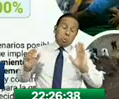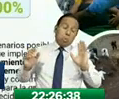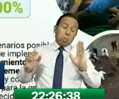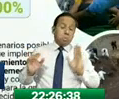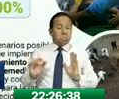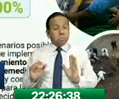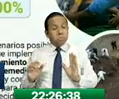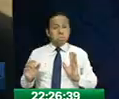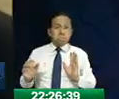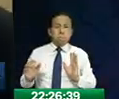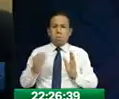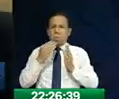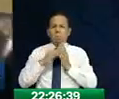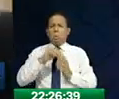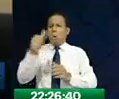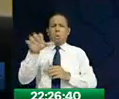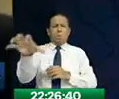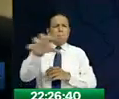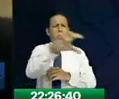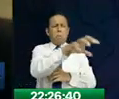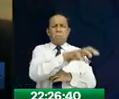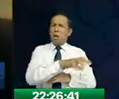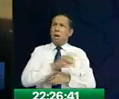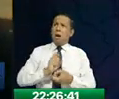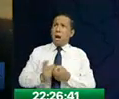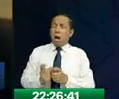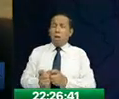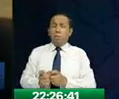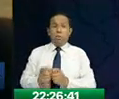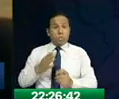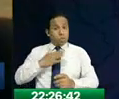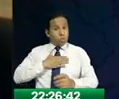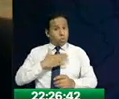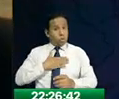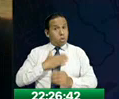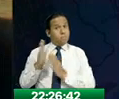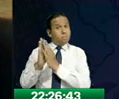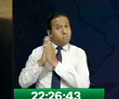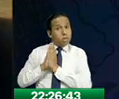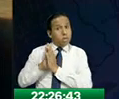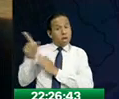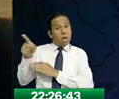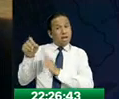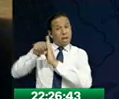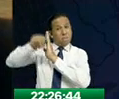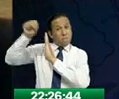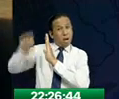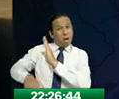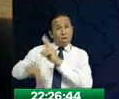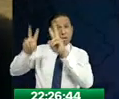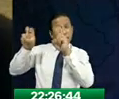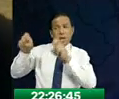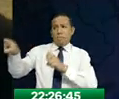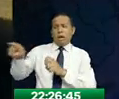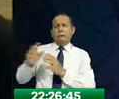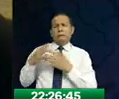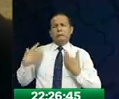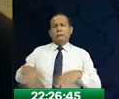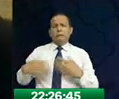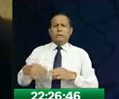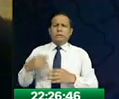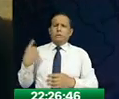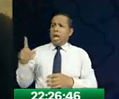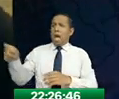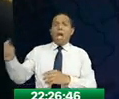diferentes provincias. He pedido al director jurídico que analice la posibilidad de un recurso constitucional. Se están lavando